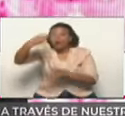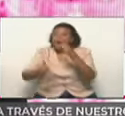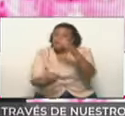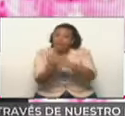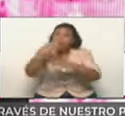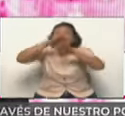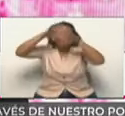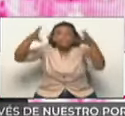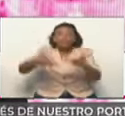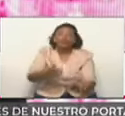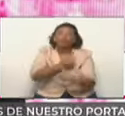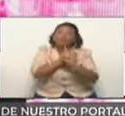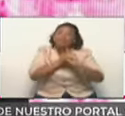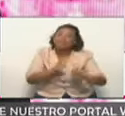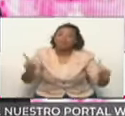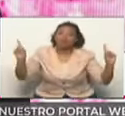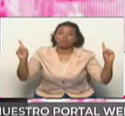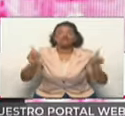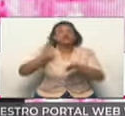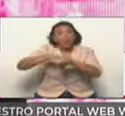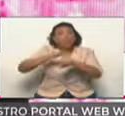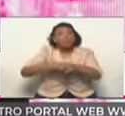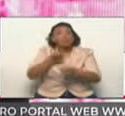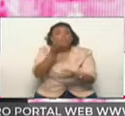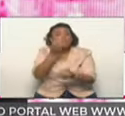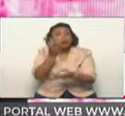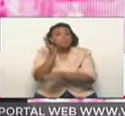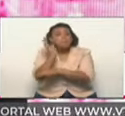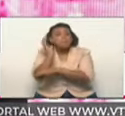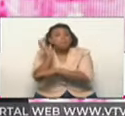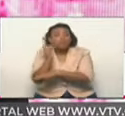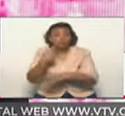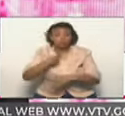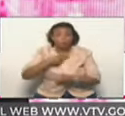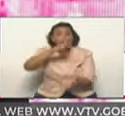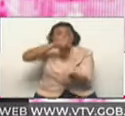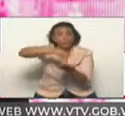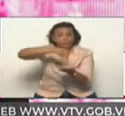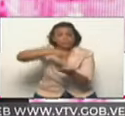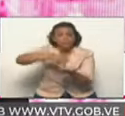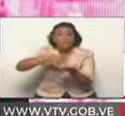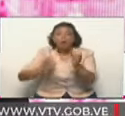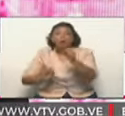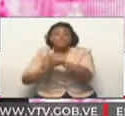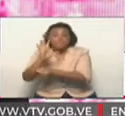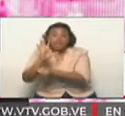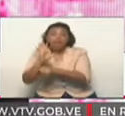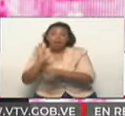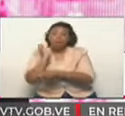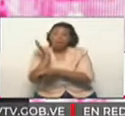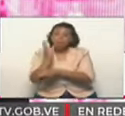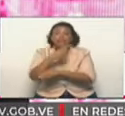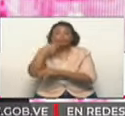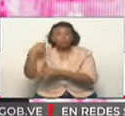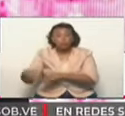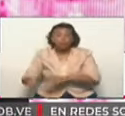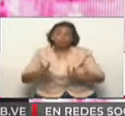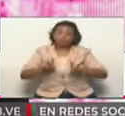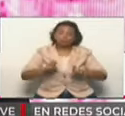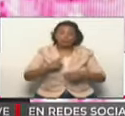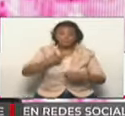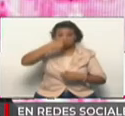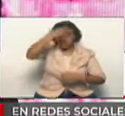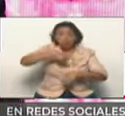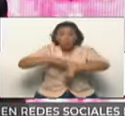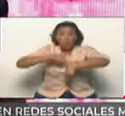mundo alternativo. Yo lo dije en mi discurso, no sé si ustedes vieron el discurso que hice en la cumbre de los BRICS, en